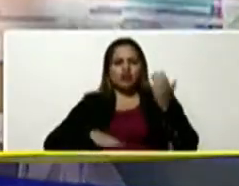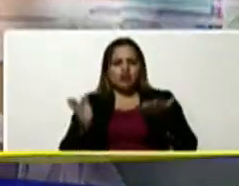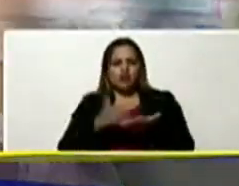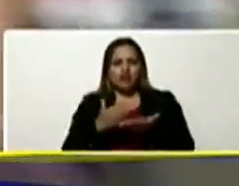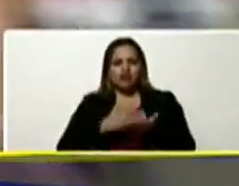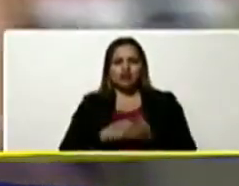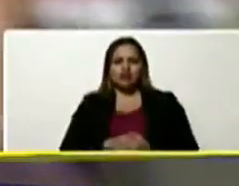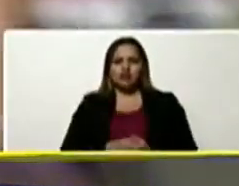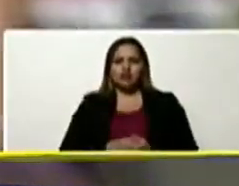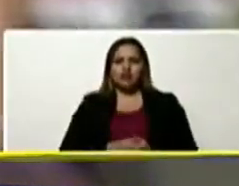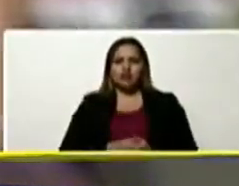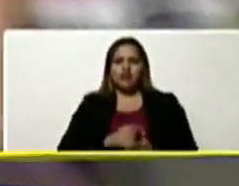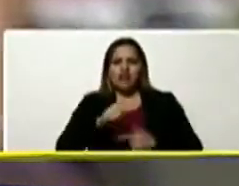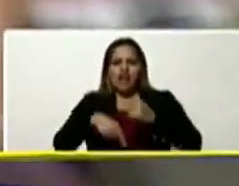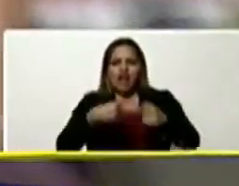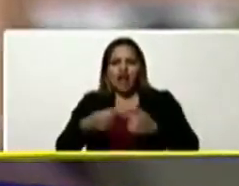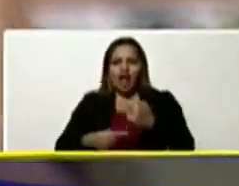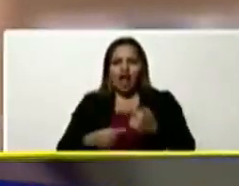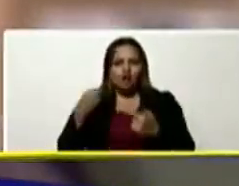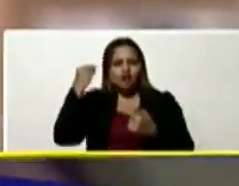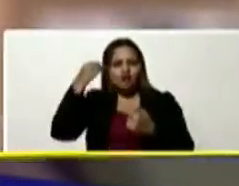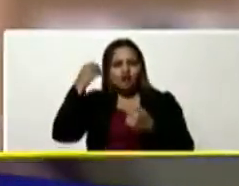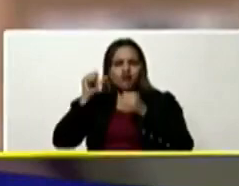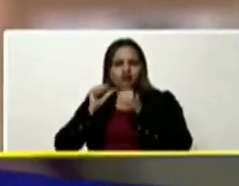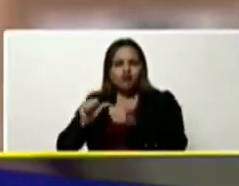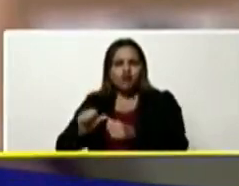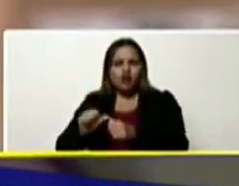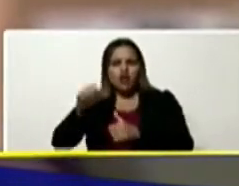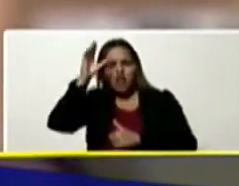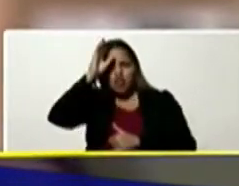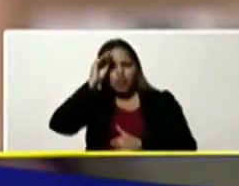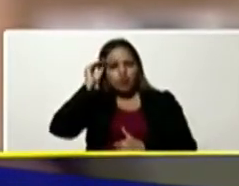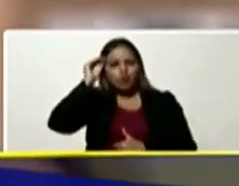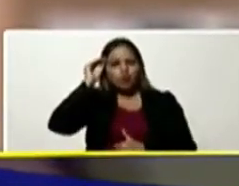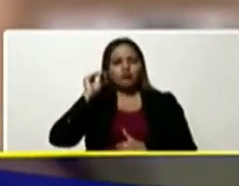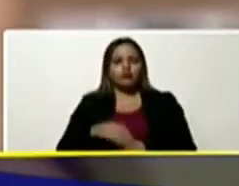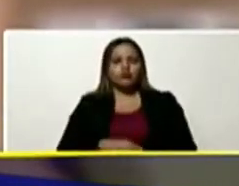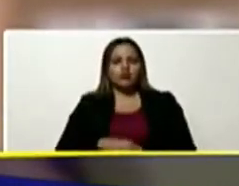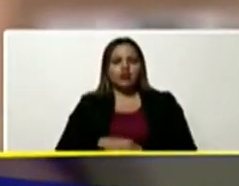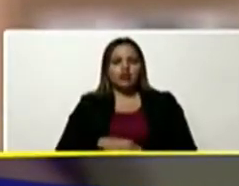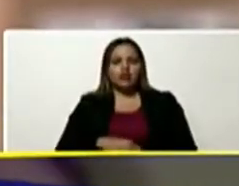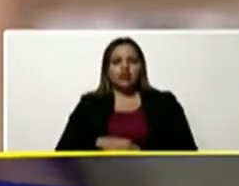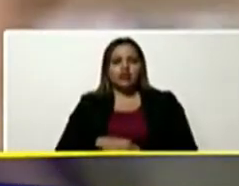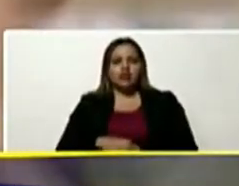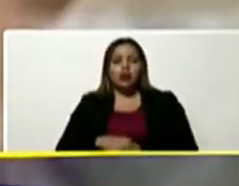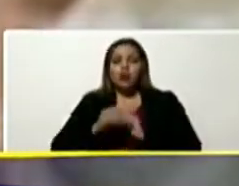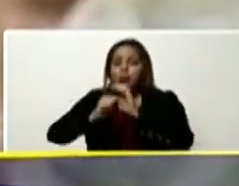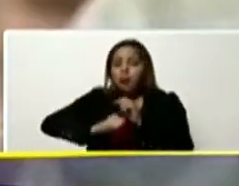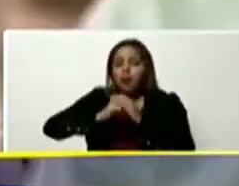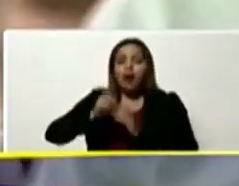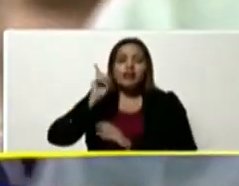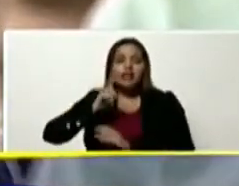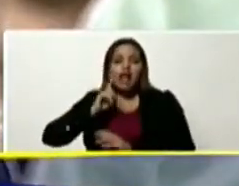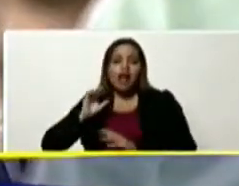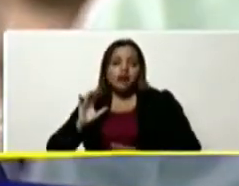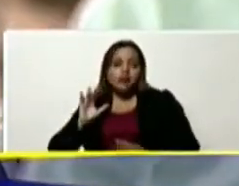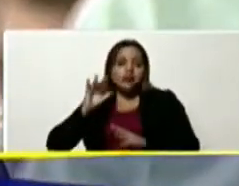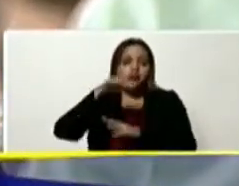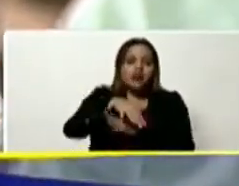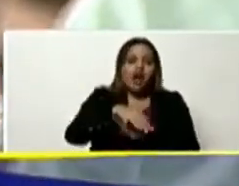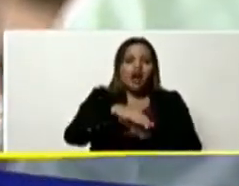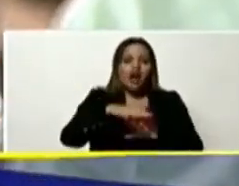la era del conspiracionismo. Trump, el culto a la mentira y el asalto al